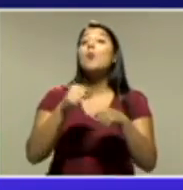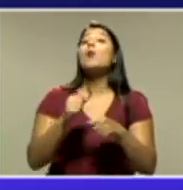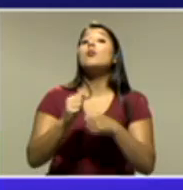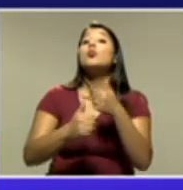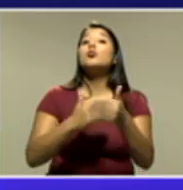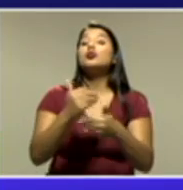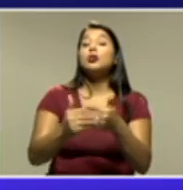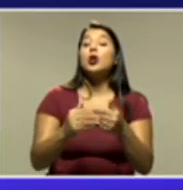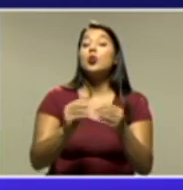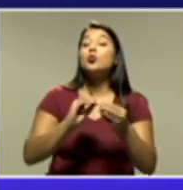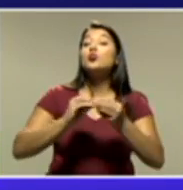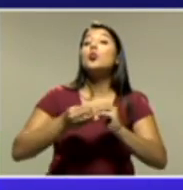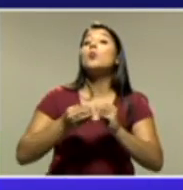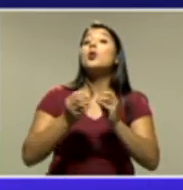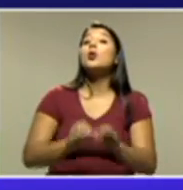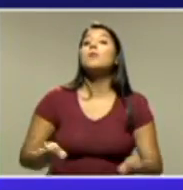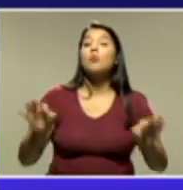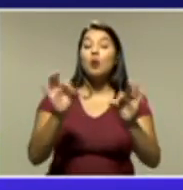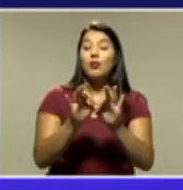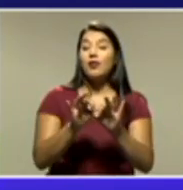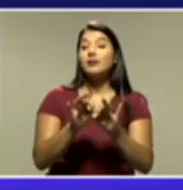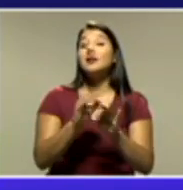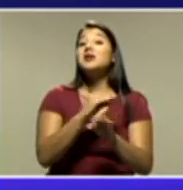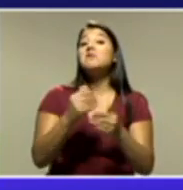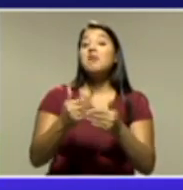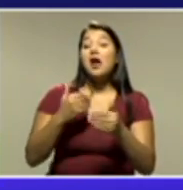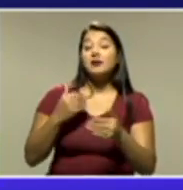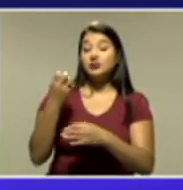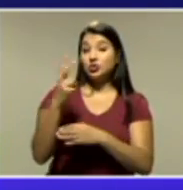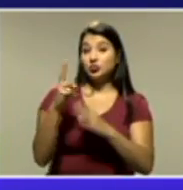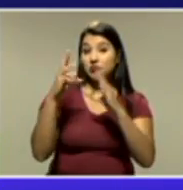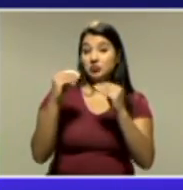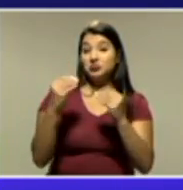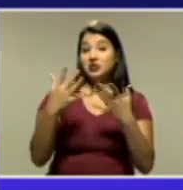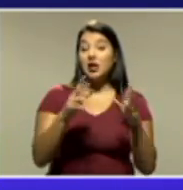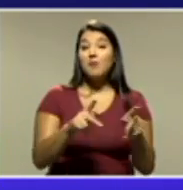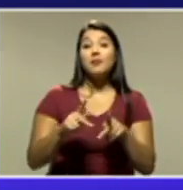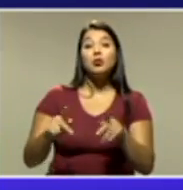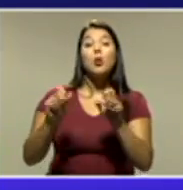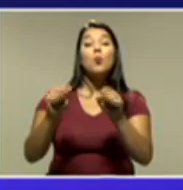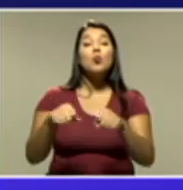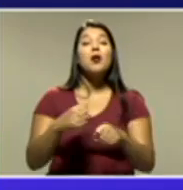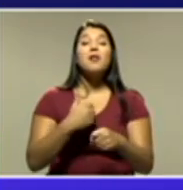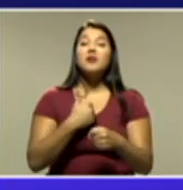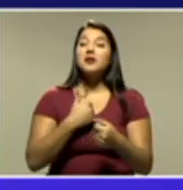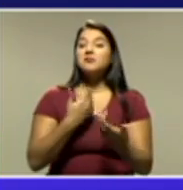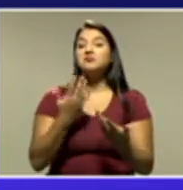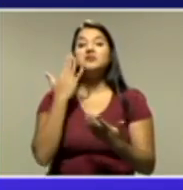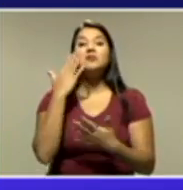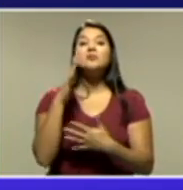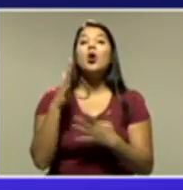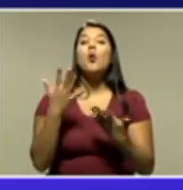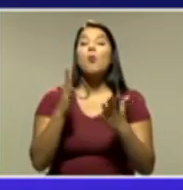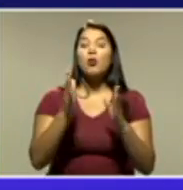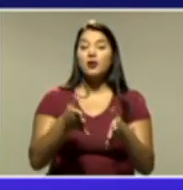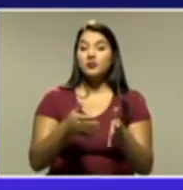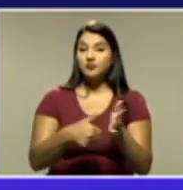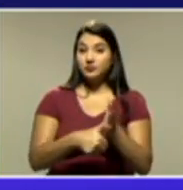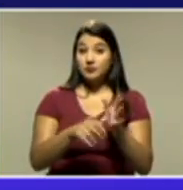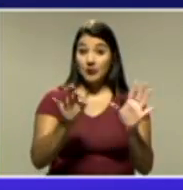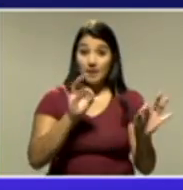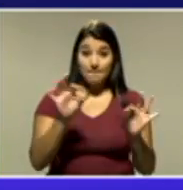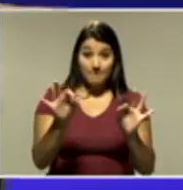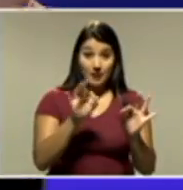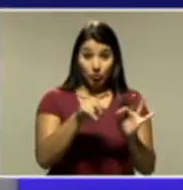importante de juntas y antes de que sean las 12 de la noche ya la gente va a tener una idea muy aproximada de cómo quedó la elección. Los invito desde